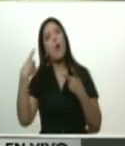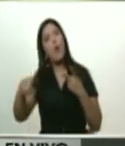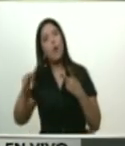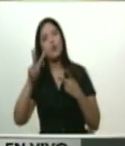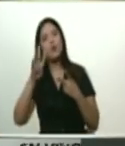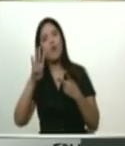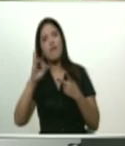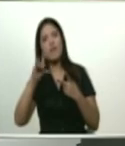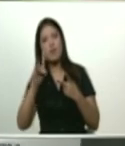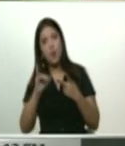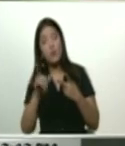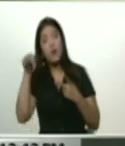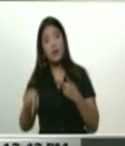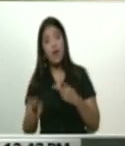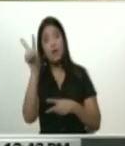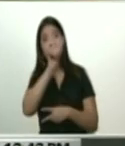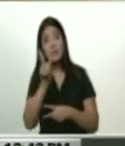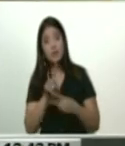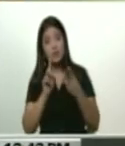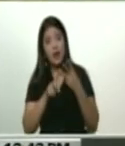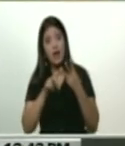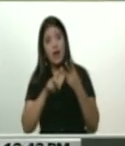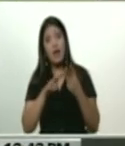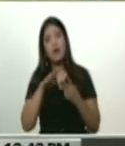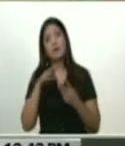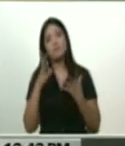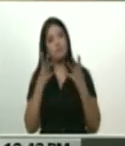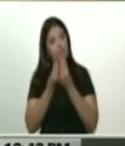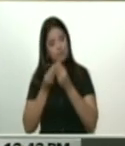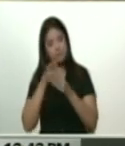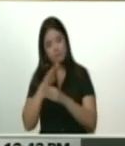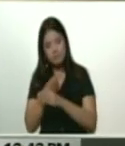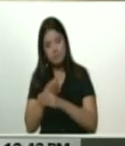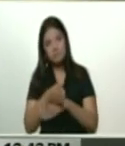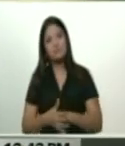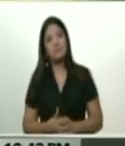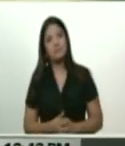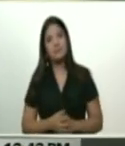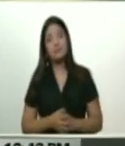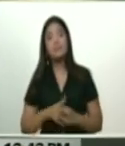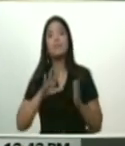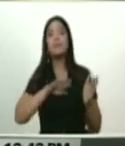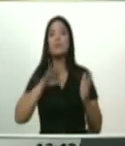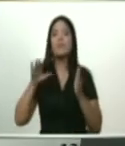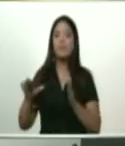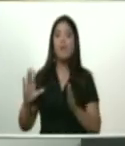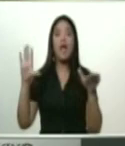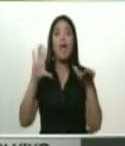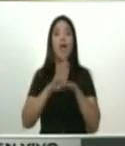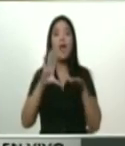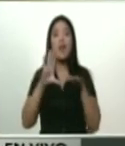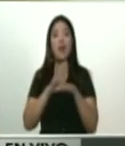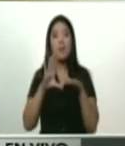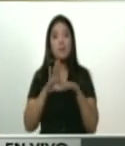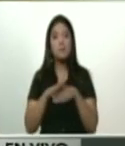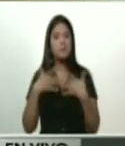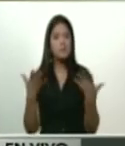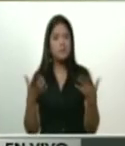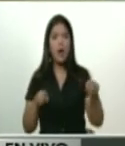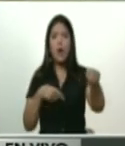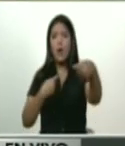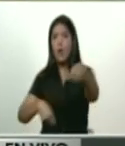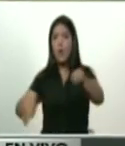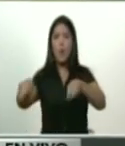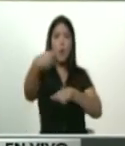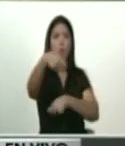de Oro. Por Venezuela, Vitico Castillo y Scarlett Linares. Y el martes es el género llanero,